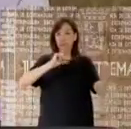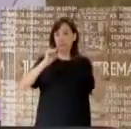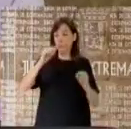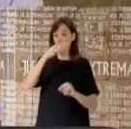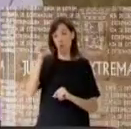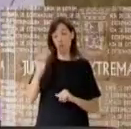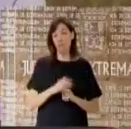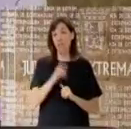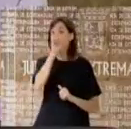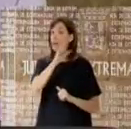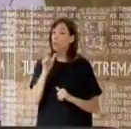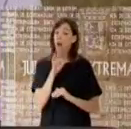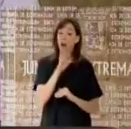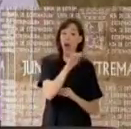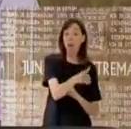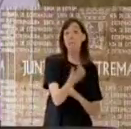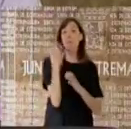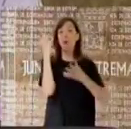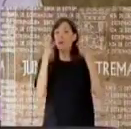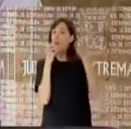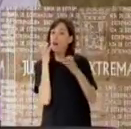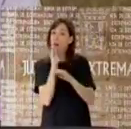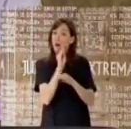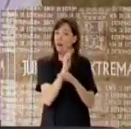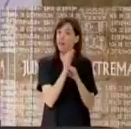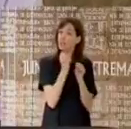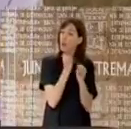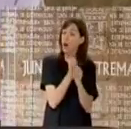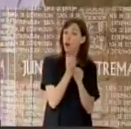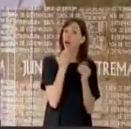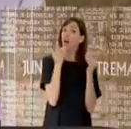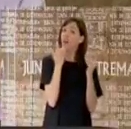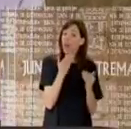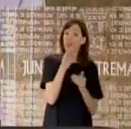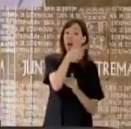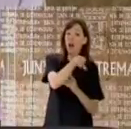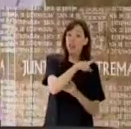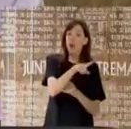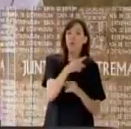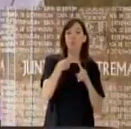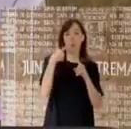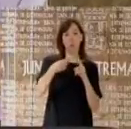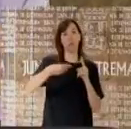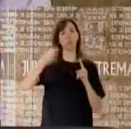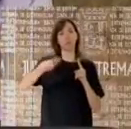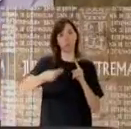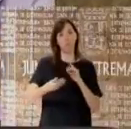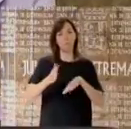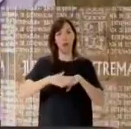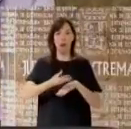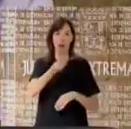agricultores y los ganaderos, las agricultoras y las ganaderas, son las que alimentan al mundo. Con lo cual, si